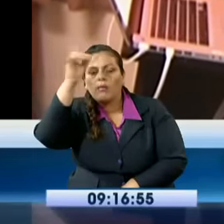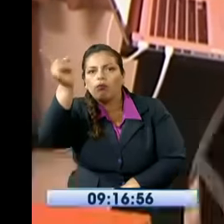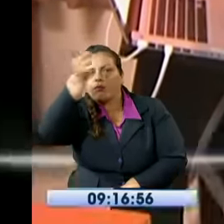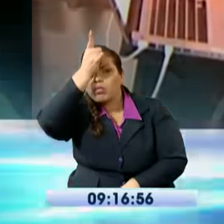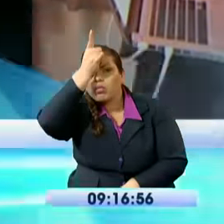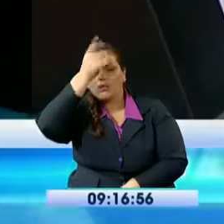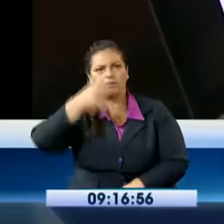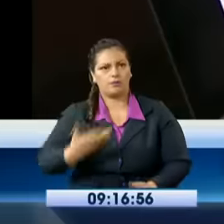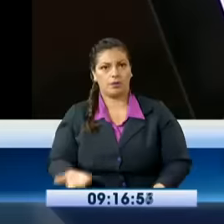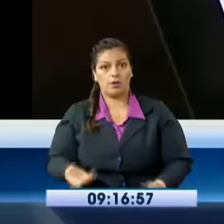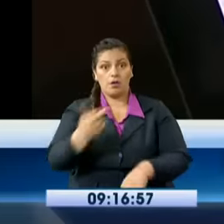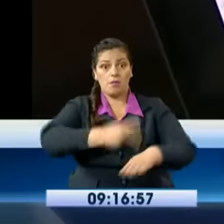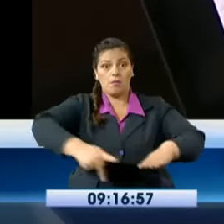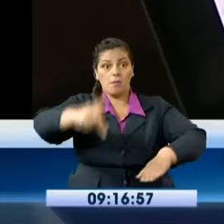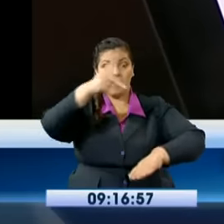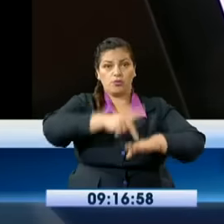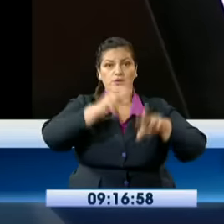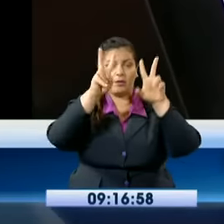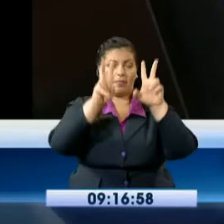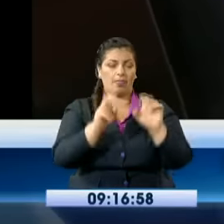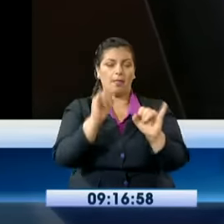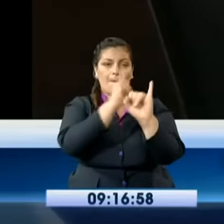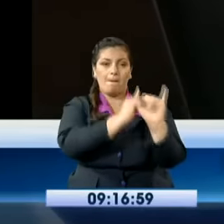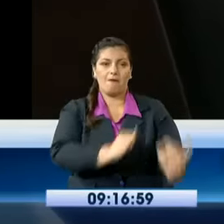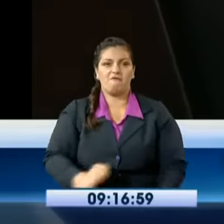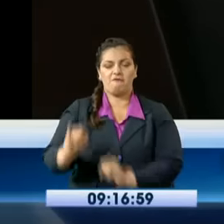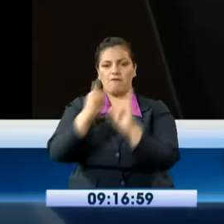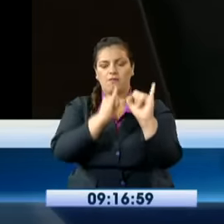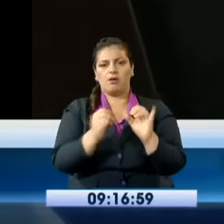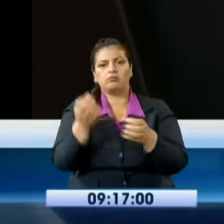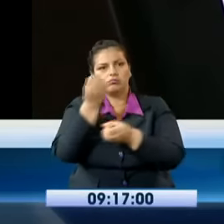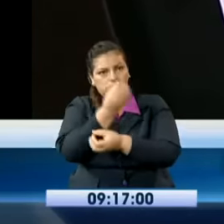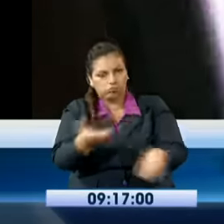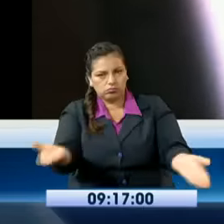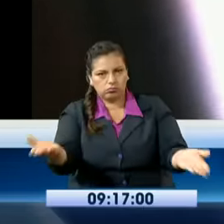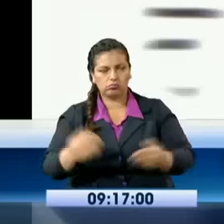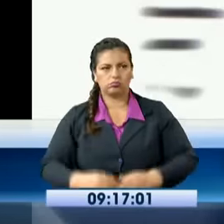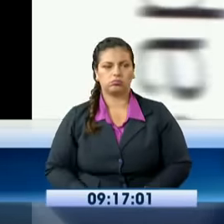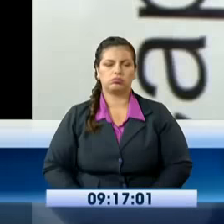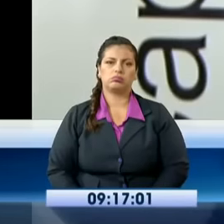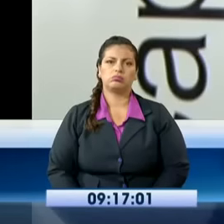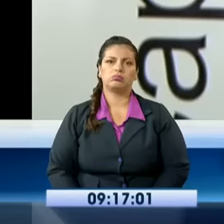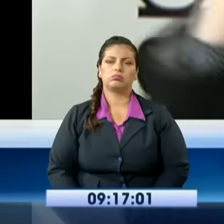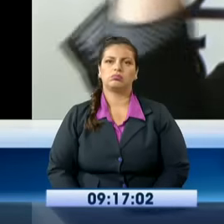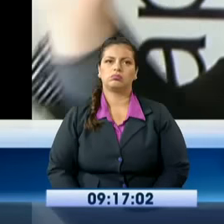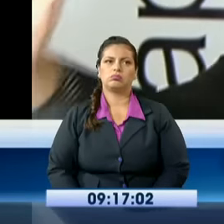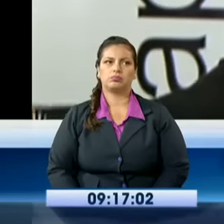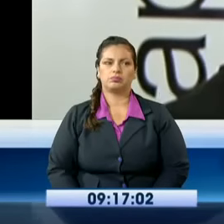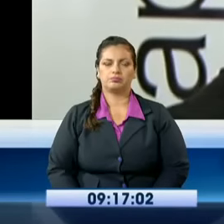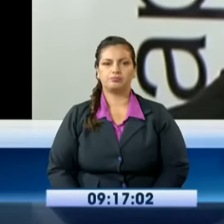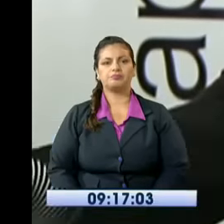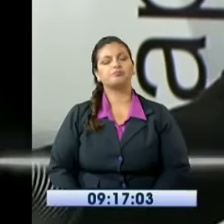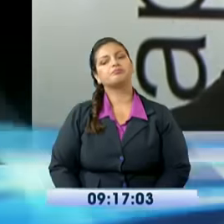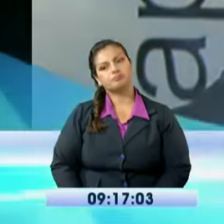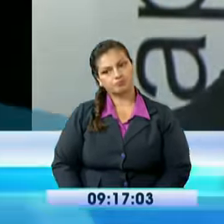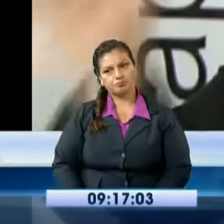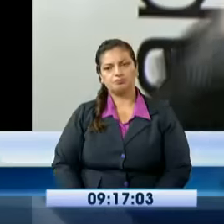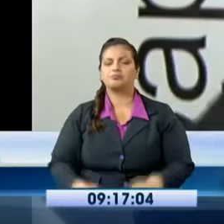informáticos recomienda a los padres de familia los softwares de control parental. Generalmente existe versión para el